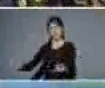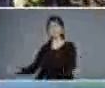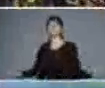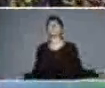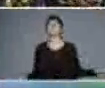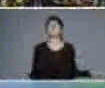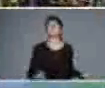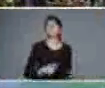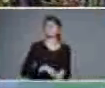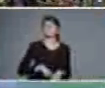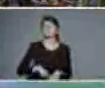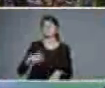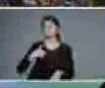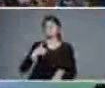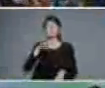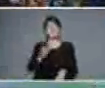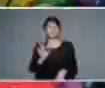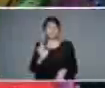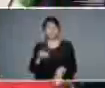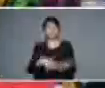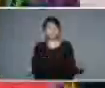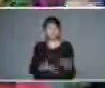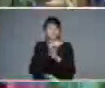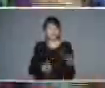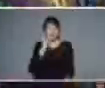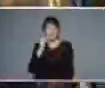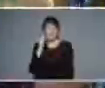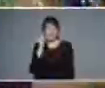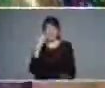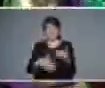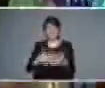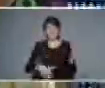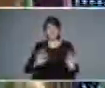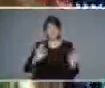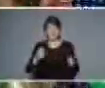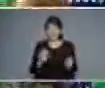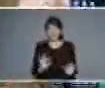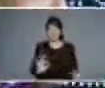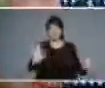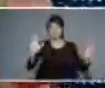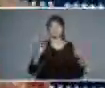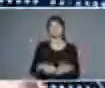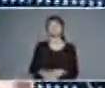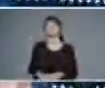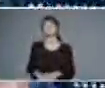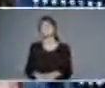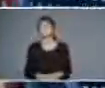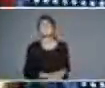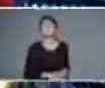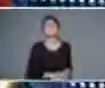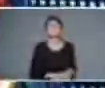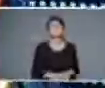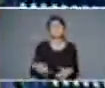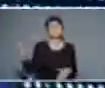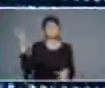Y es que los son no dan para má Esa es la verdad y